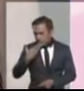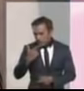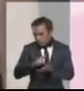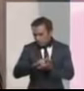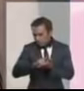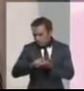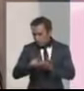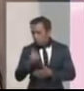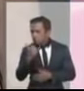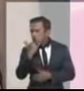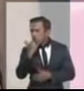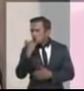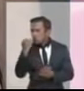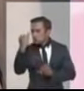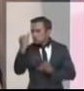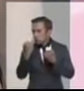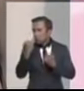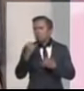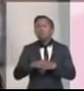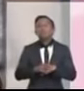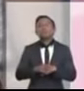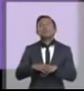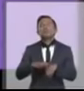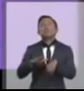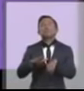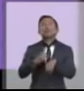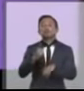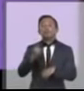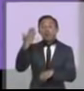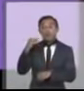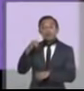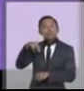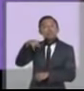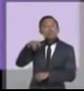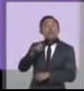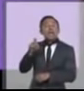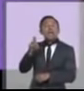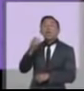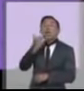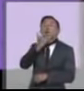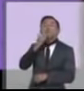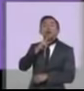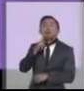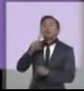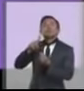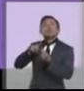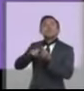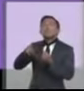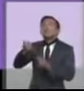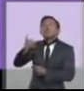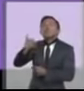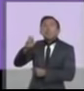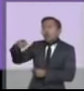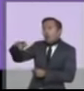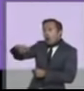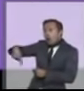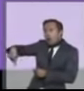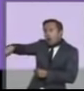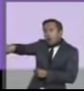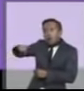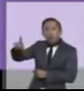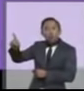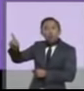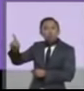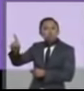este antecedente? Bueno, porque lo ilegitimó el INE, que lo pusieron ellos. Resulta que hoy una